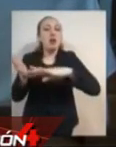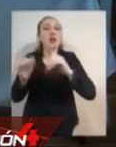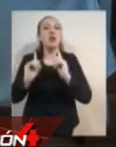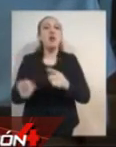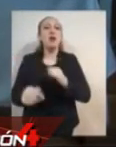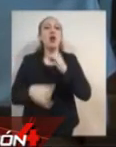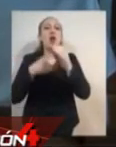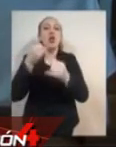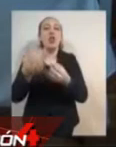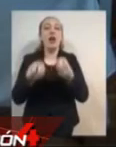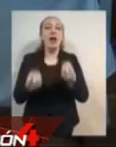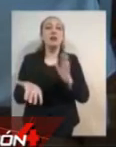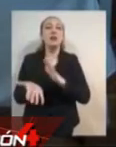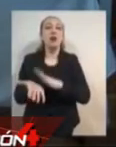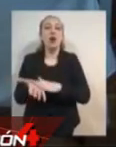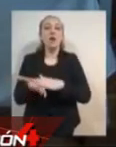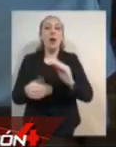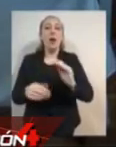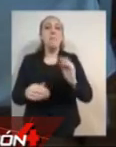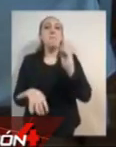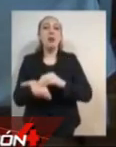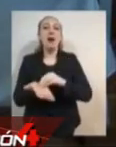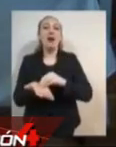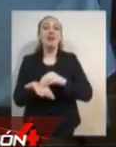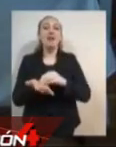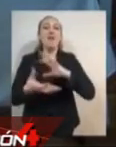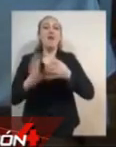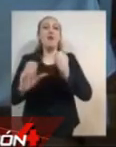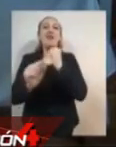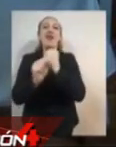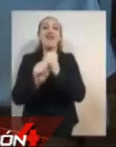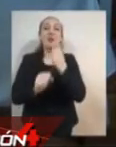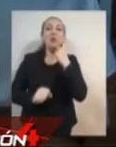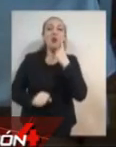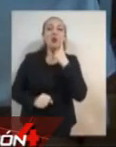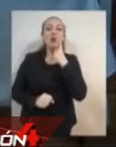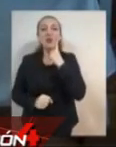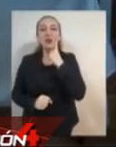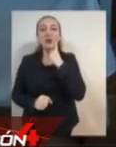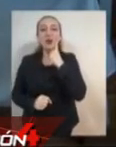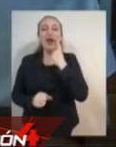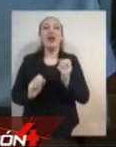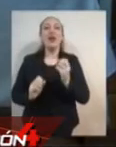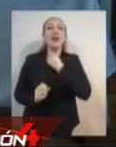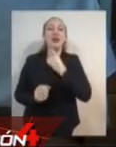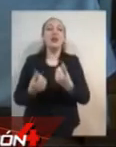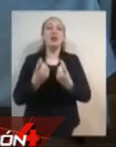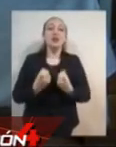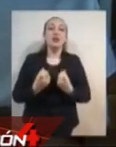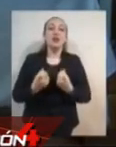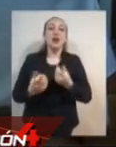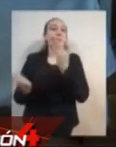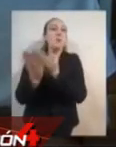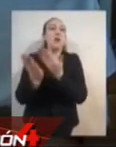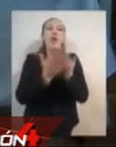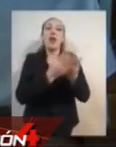sentido que, más allá de las tareas que está realizando el municipio para recabar la opinión de